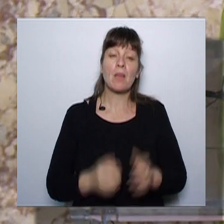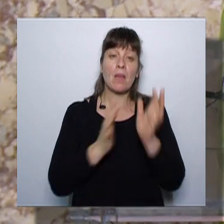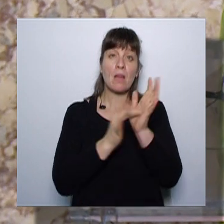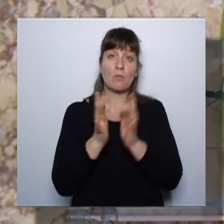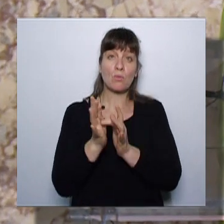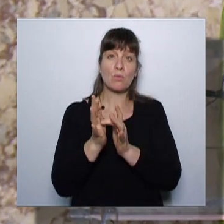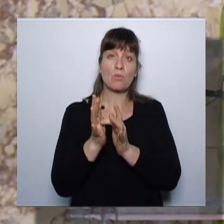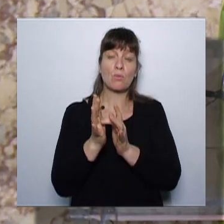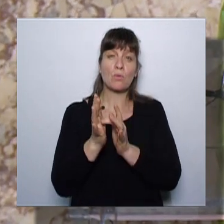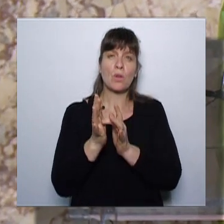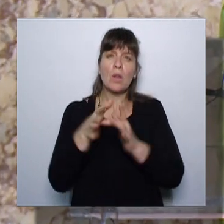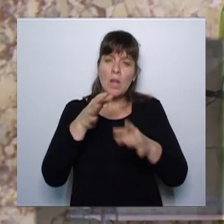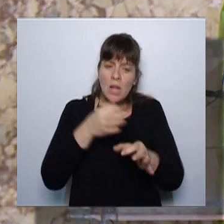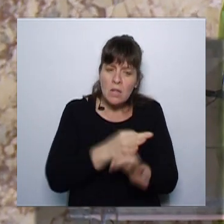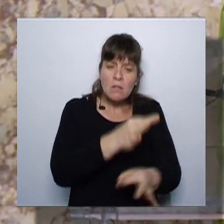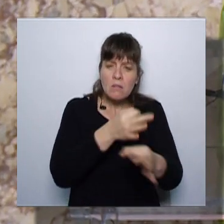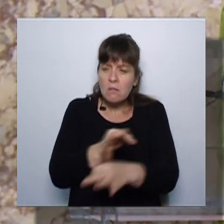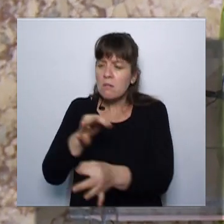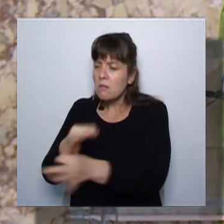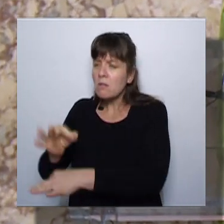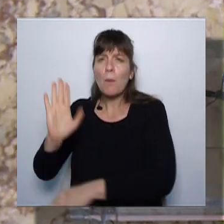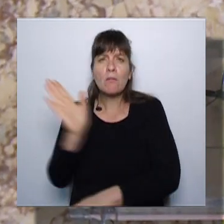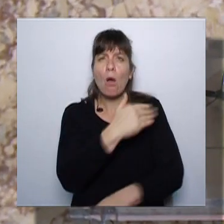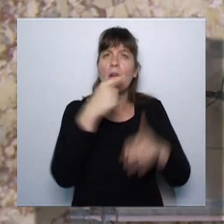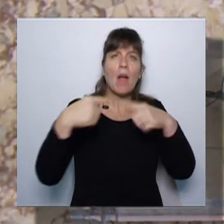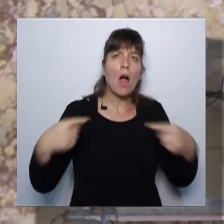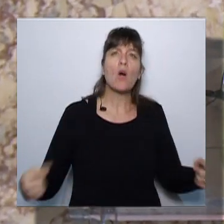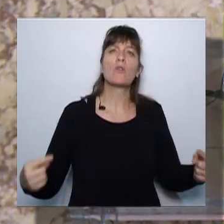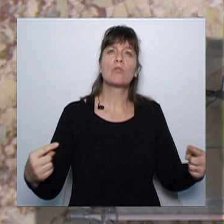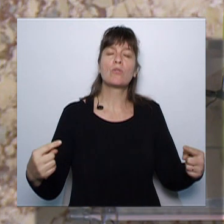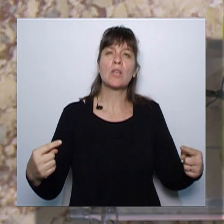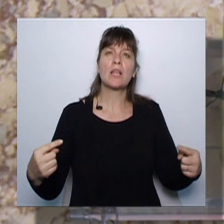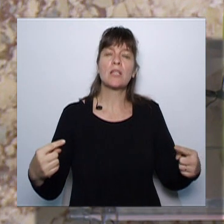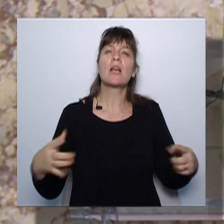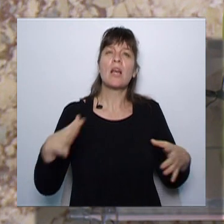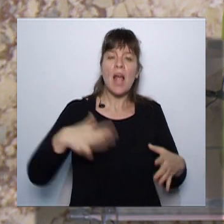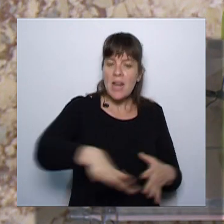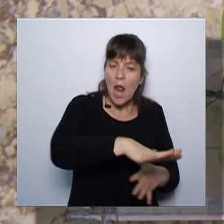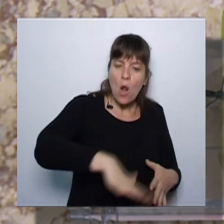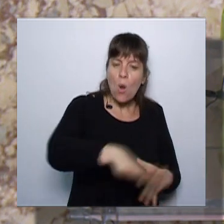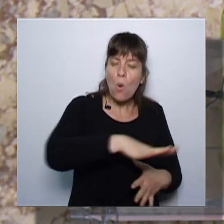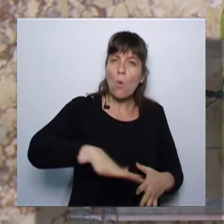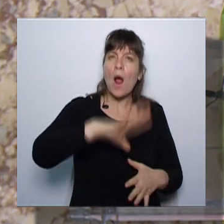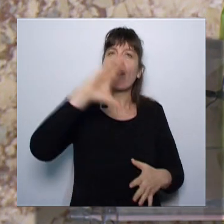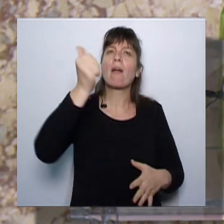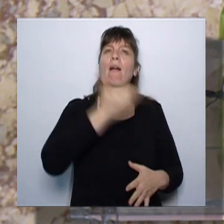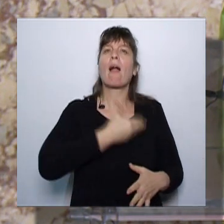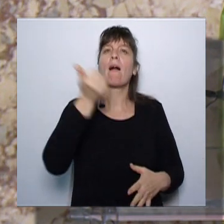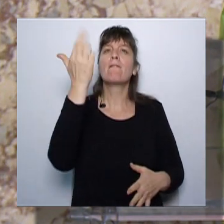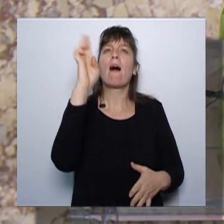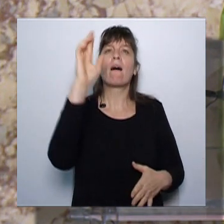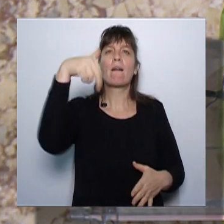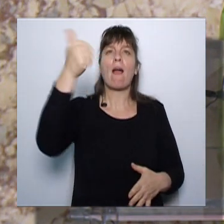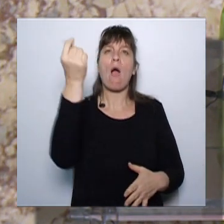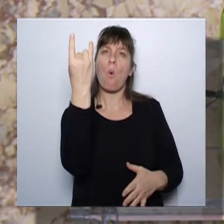jesús enseñaba todo esto en la sinagoga de cafarnaúm